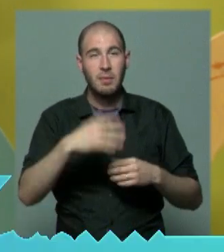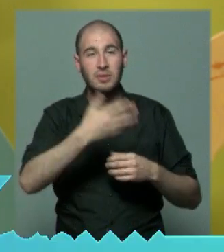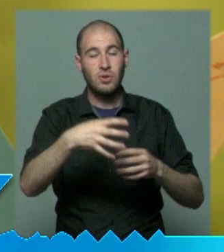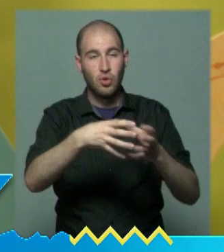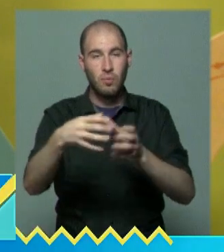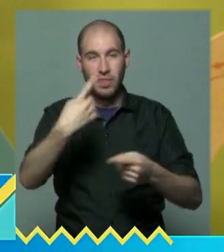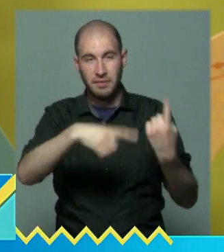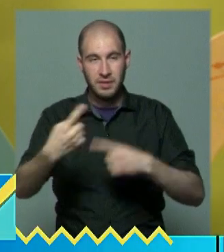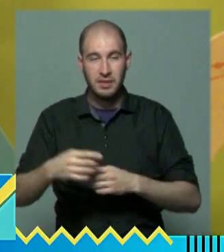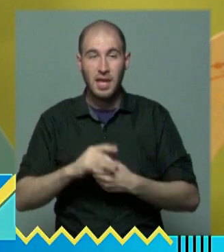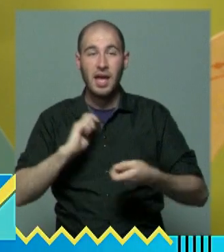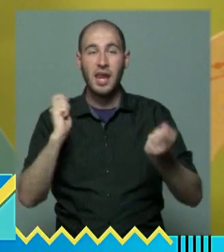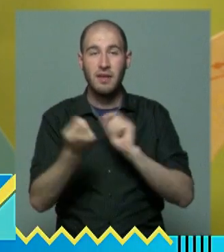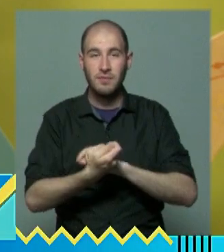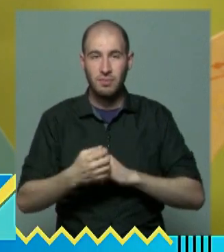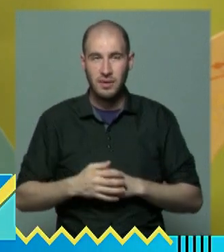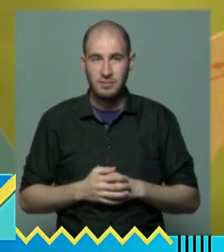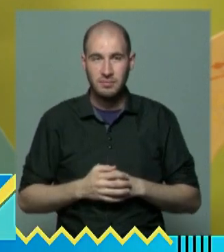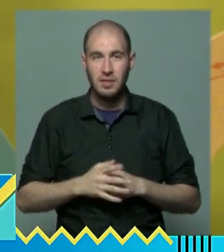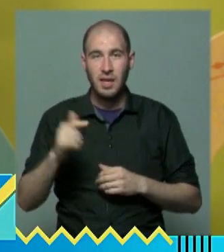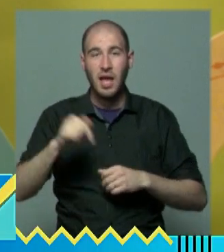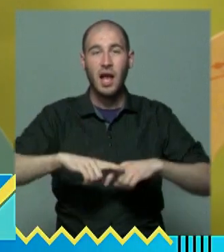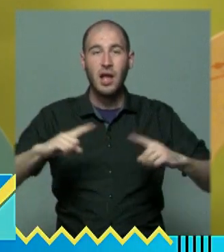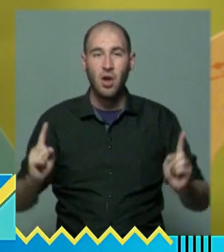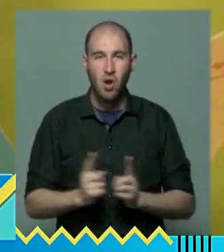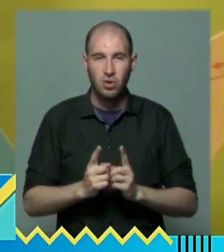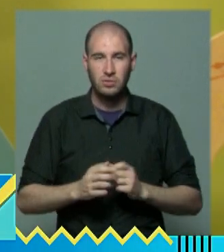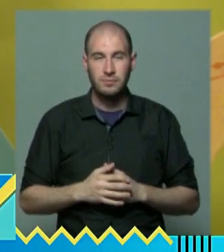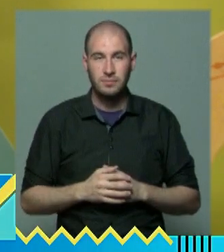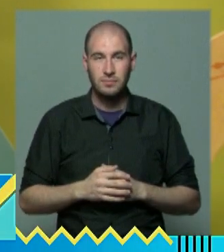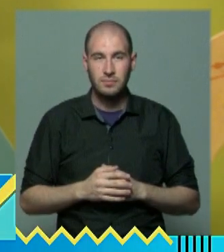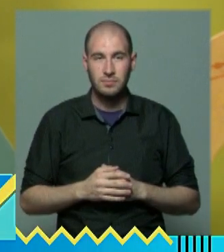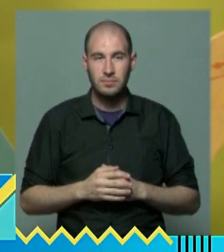sociales, la reforma ha quedado bastante acotada en general.